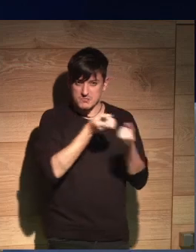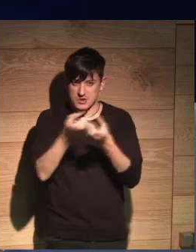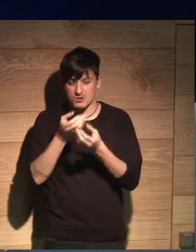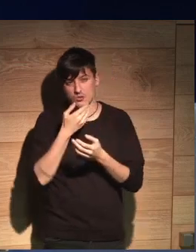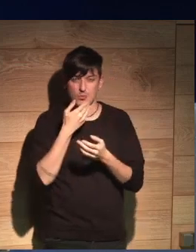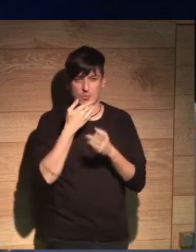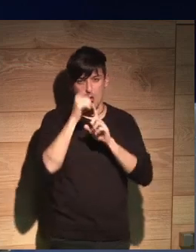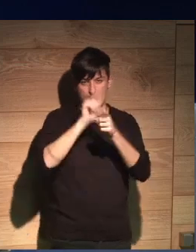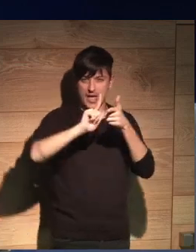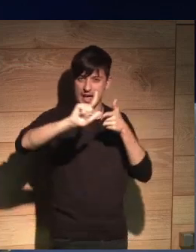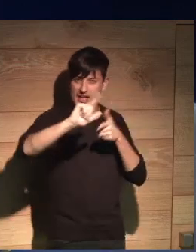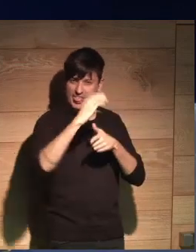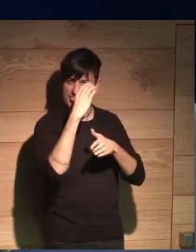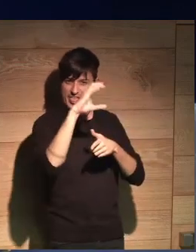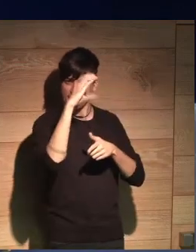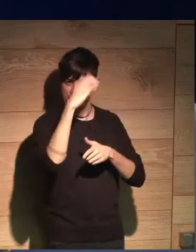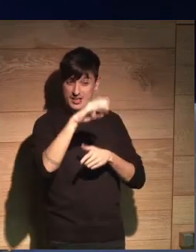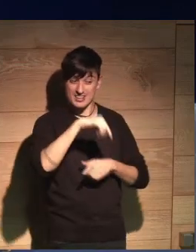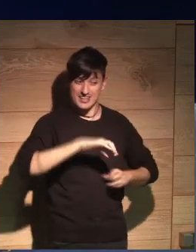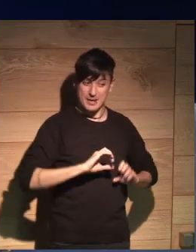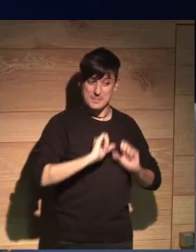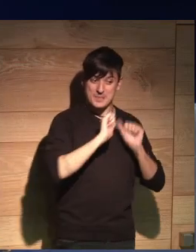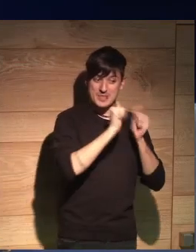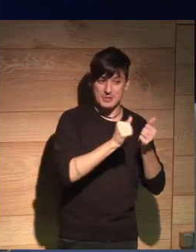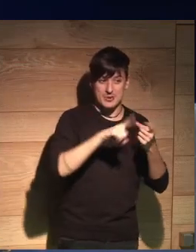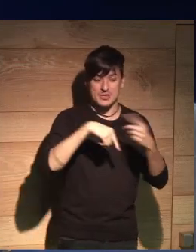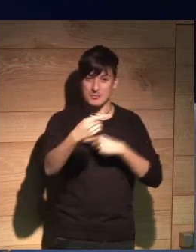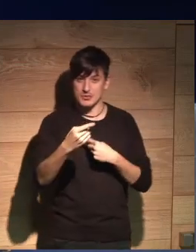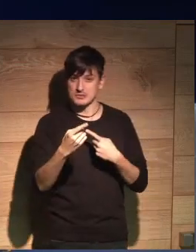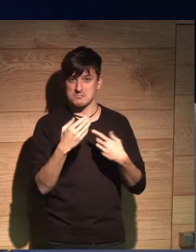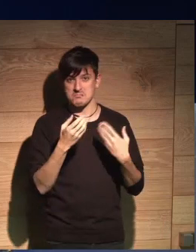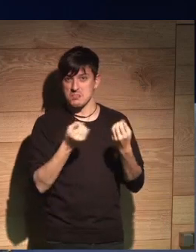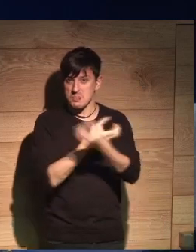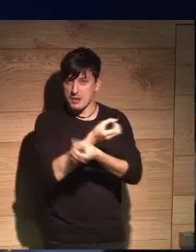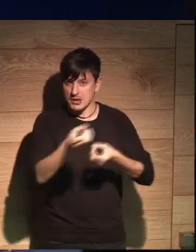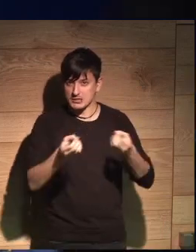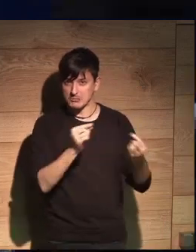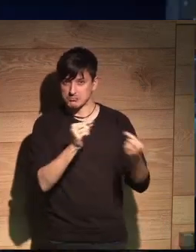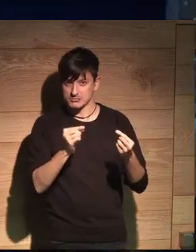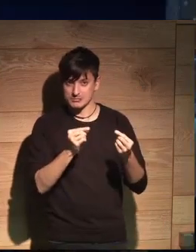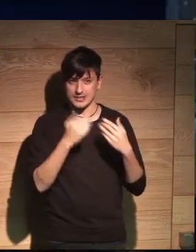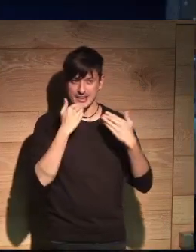la ciencia. Con él arrancamos y después seguimos en un debate. Muchísimas gracias.